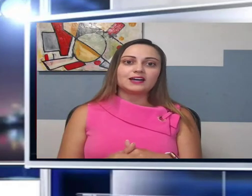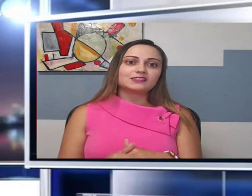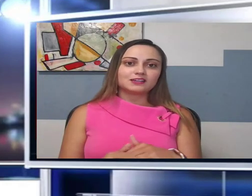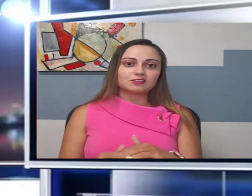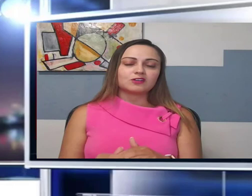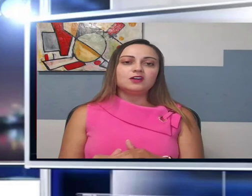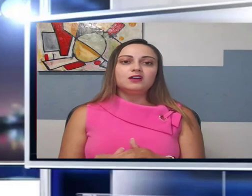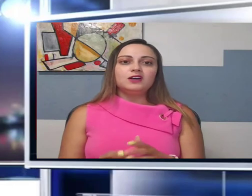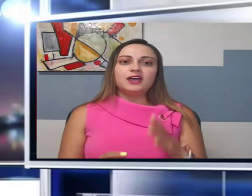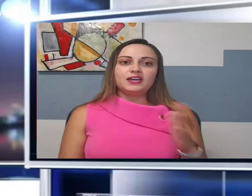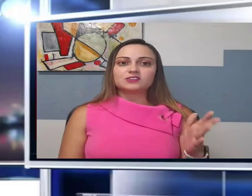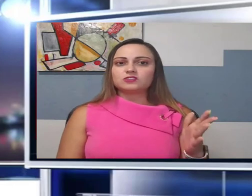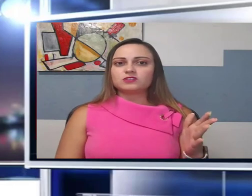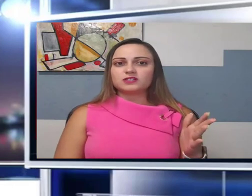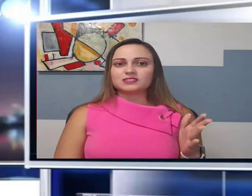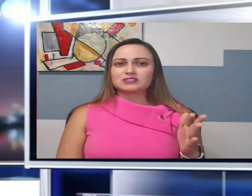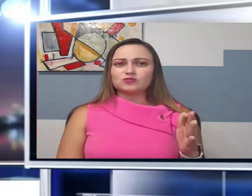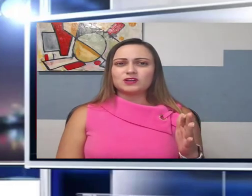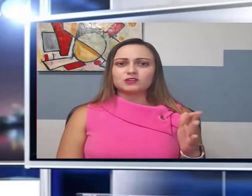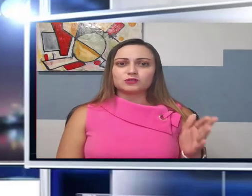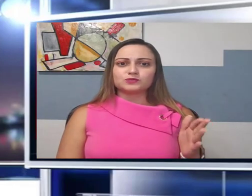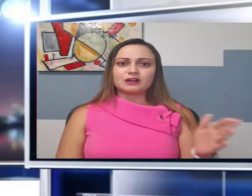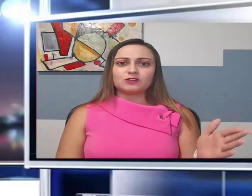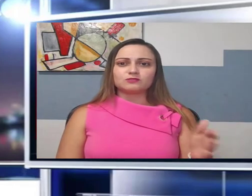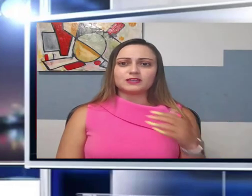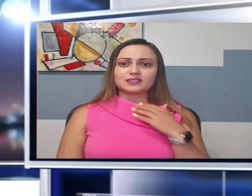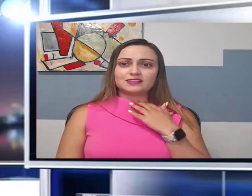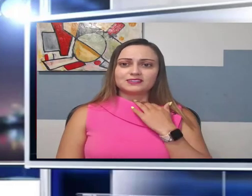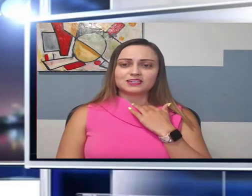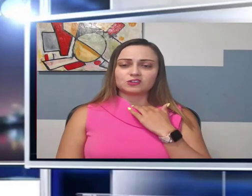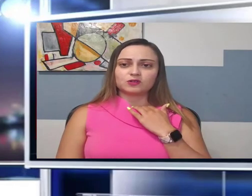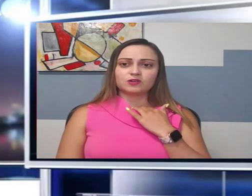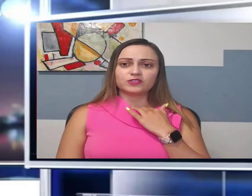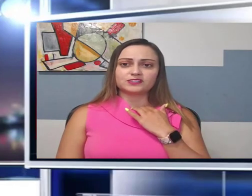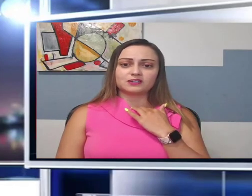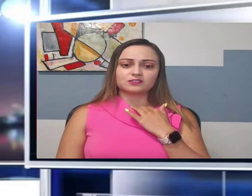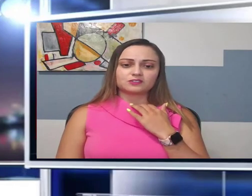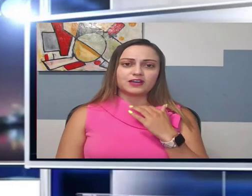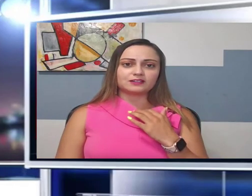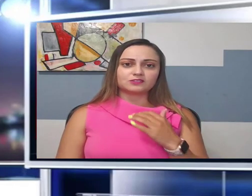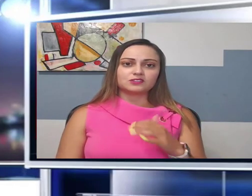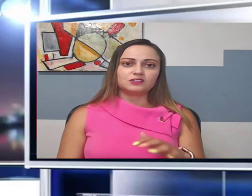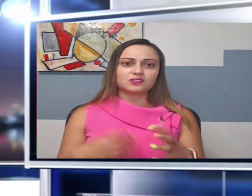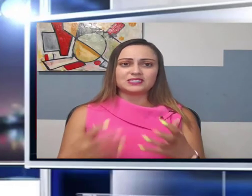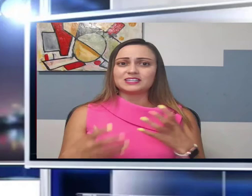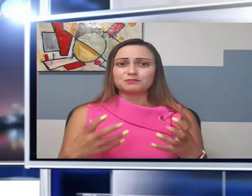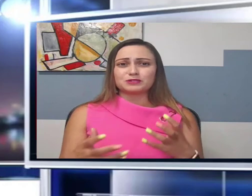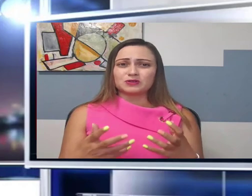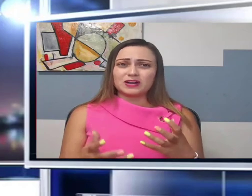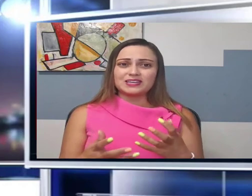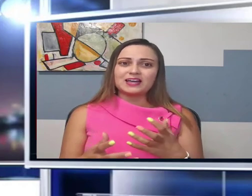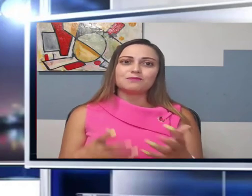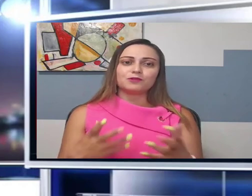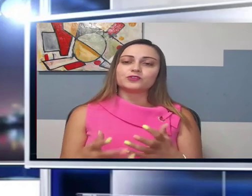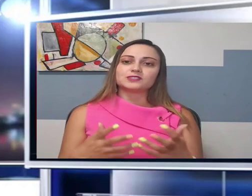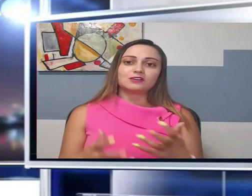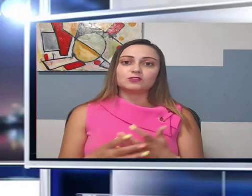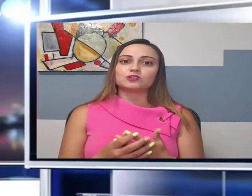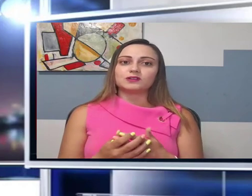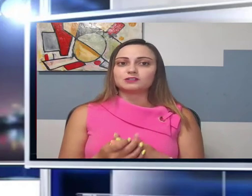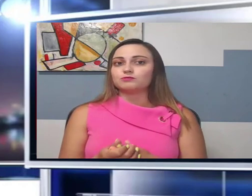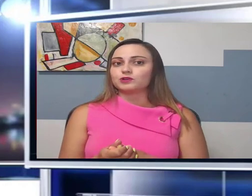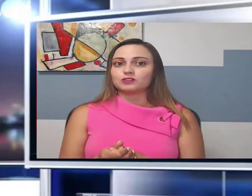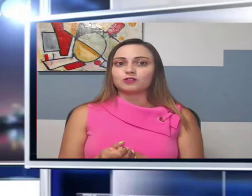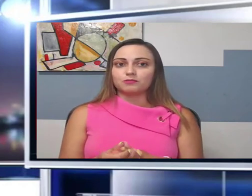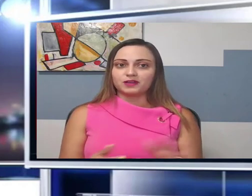habla con los meseros, ¿cierto? Eso yo creo que es uno de los obstáculos más grandes que veo de ciertos Realtos. No tienes esa personalidad de pronto